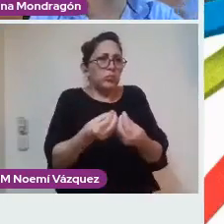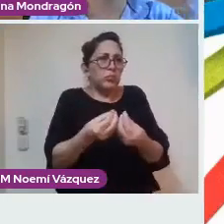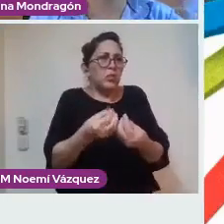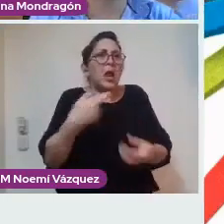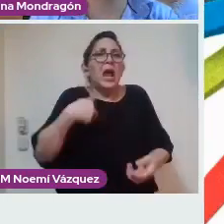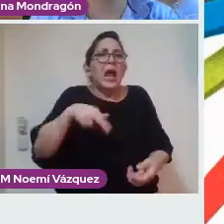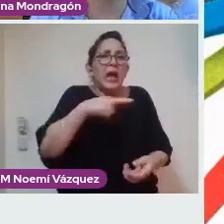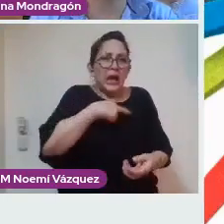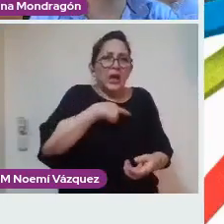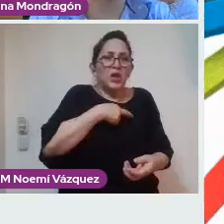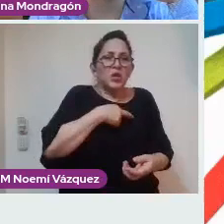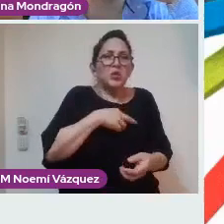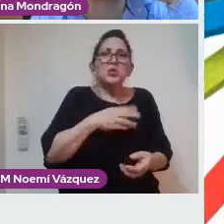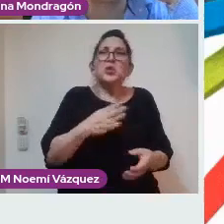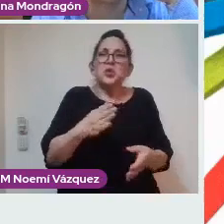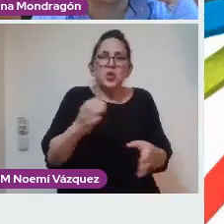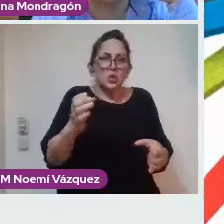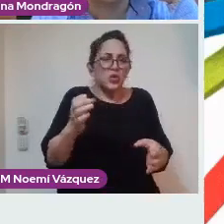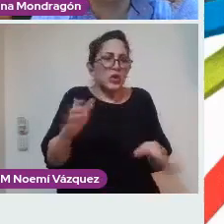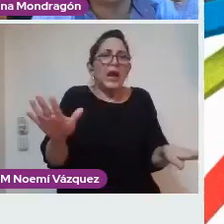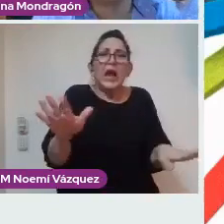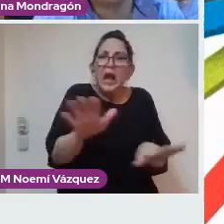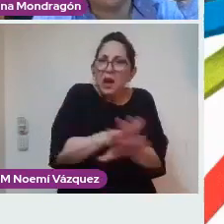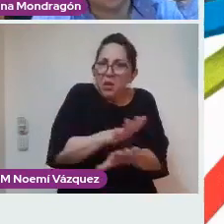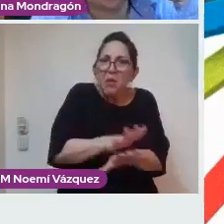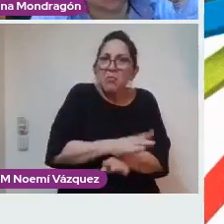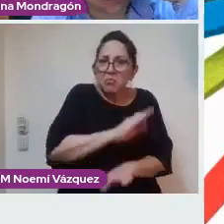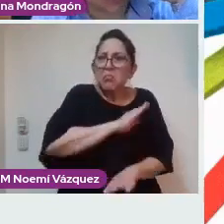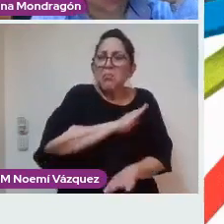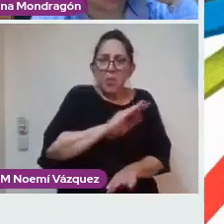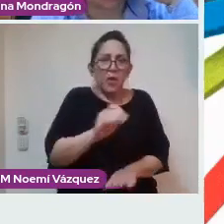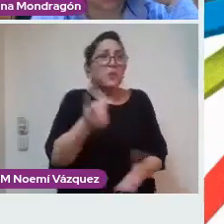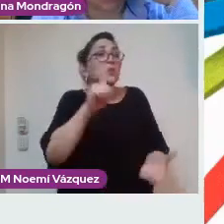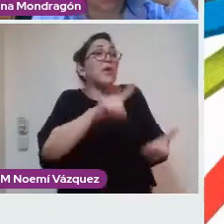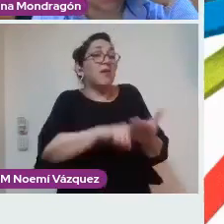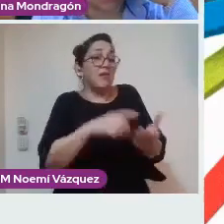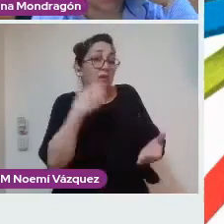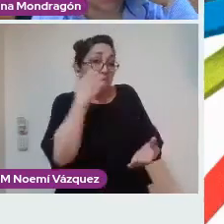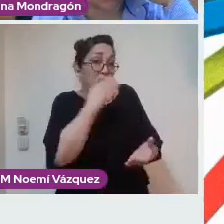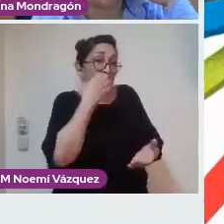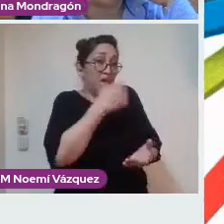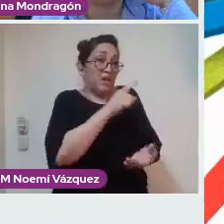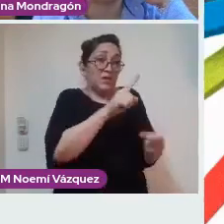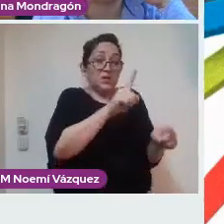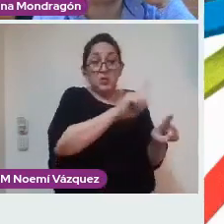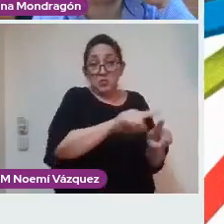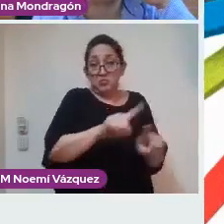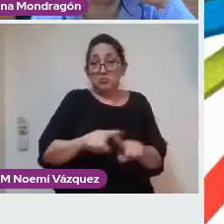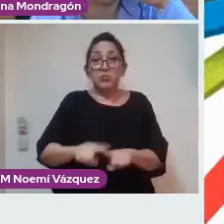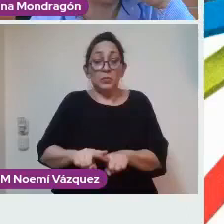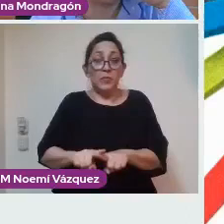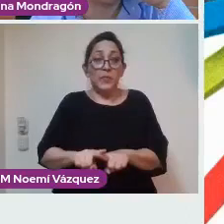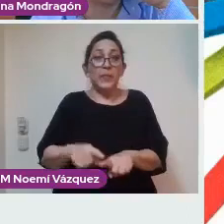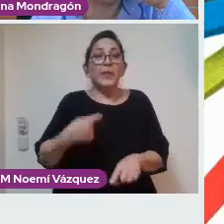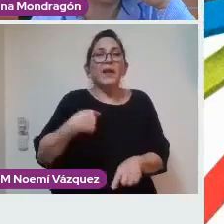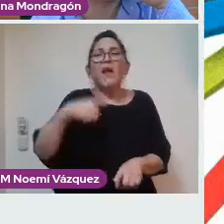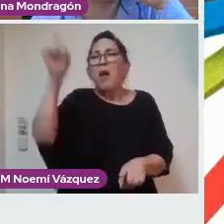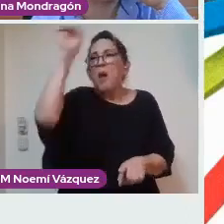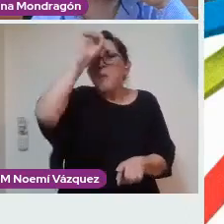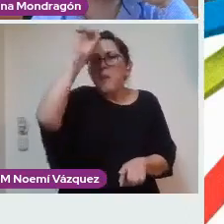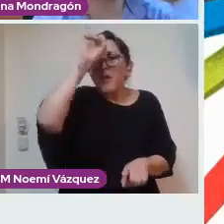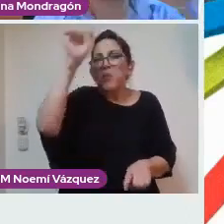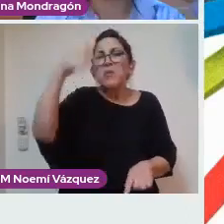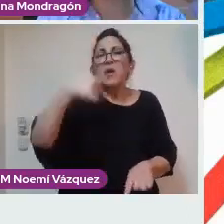dentro de las instituciones escolares. Y la última pregunta que nos recomiendan es qué puedo hacer para mantener o incrementar